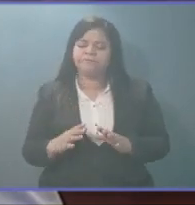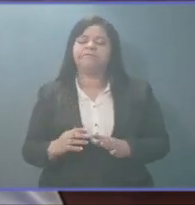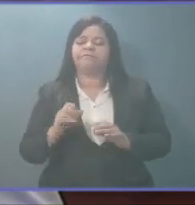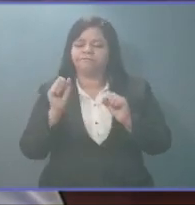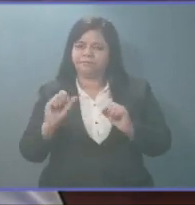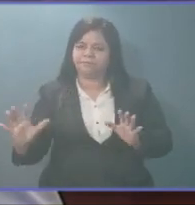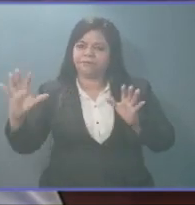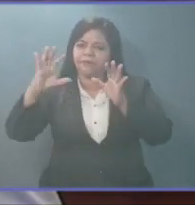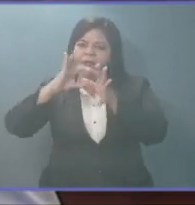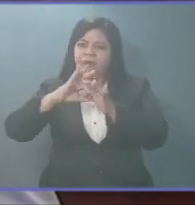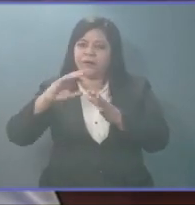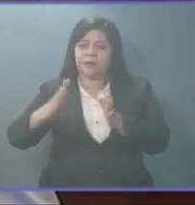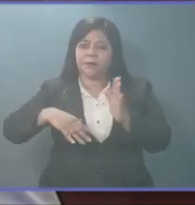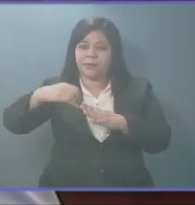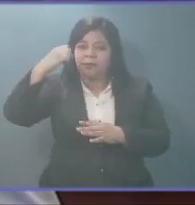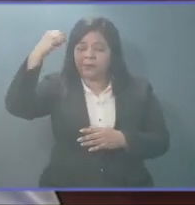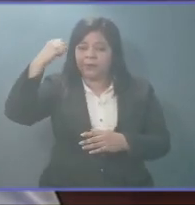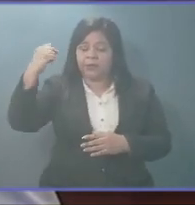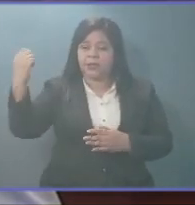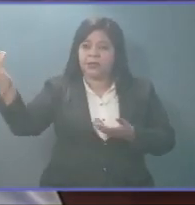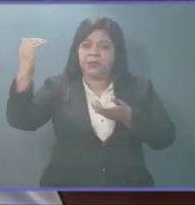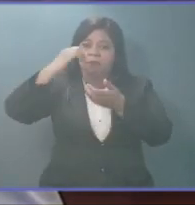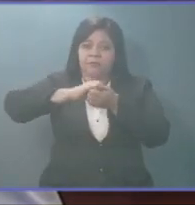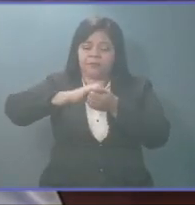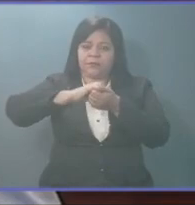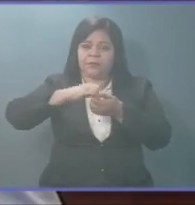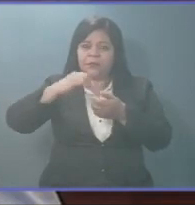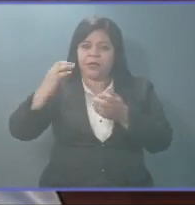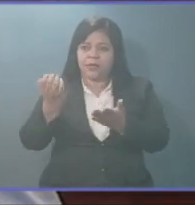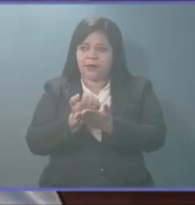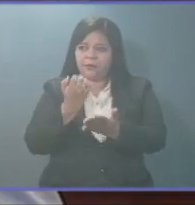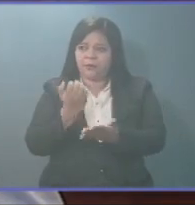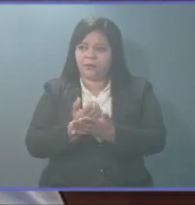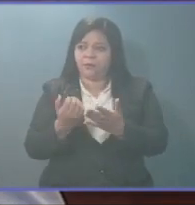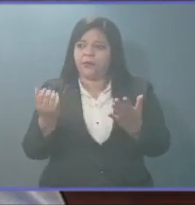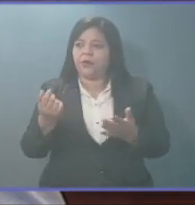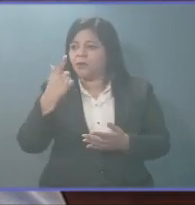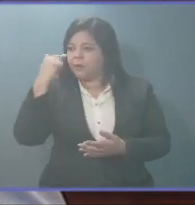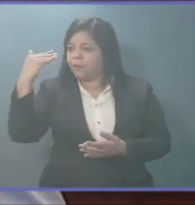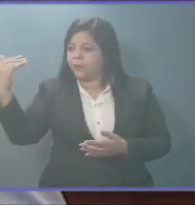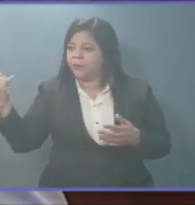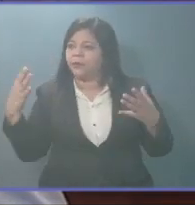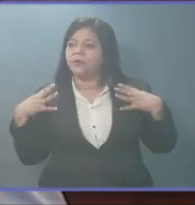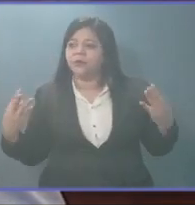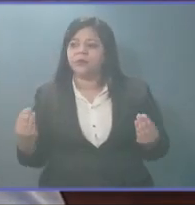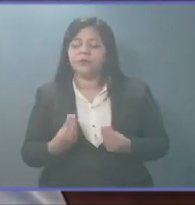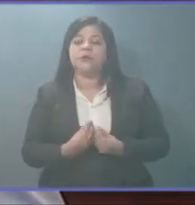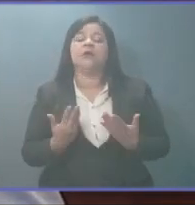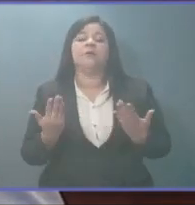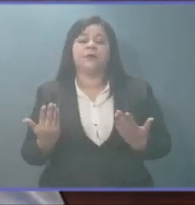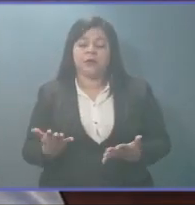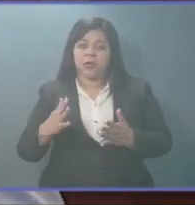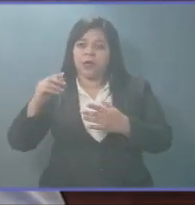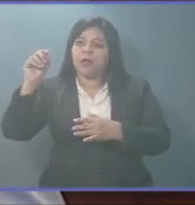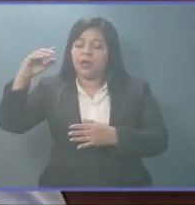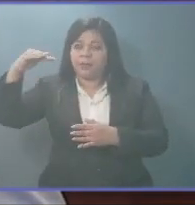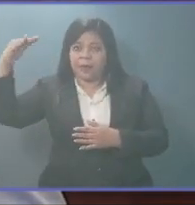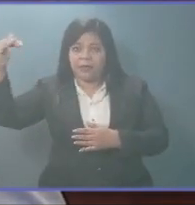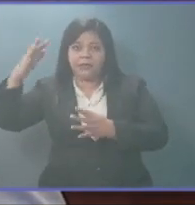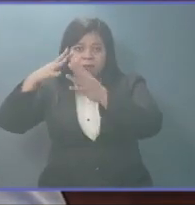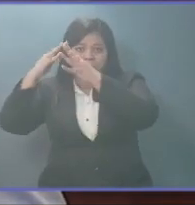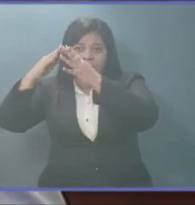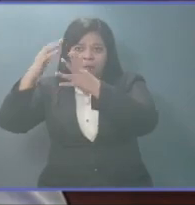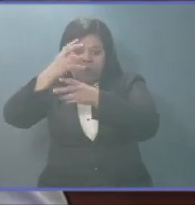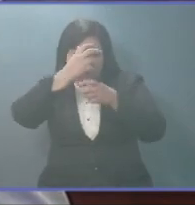que tenemos con nuestro principal aliado económico, político y social. Esto es gracias a la recuperación de la confianza que